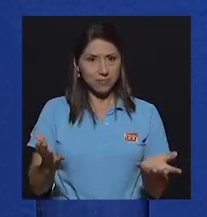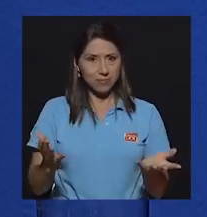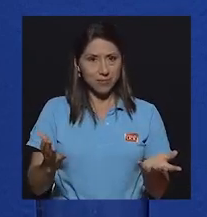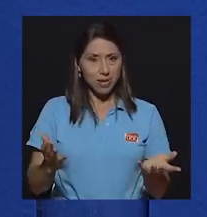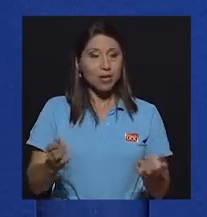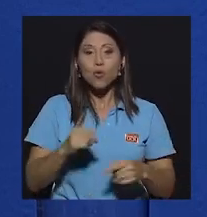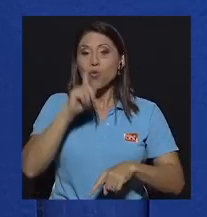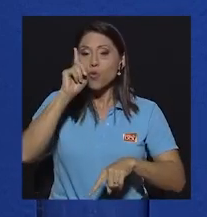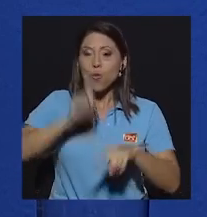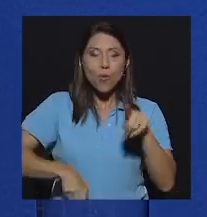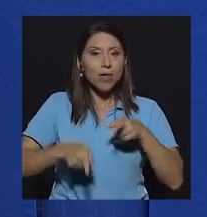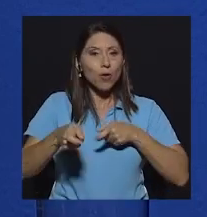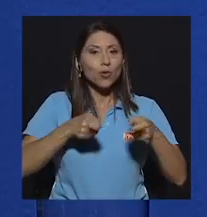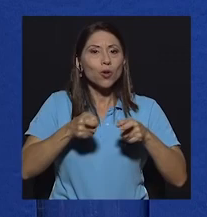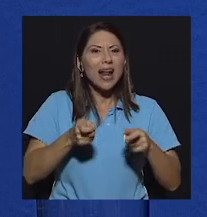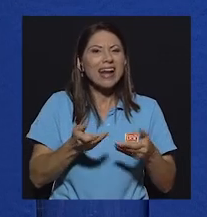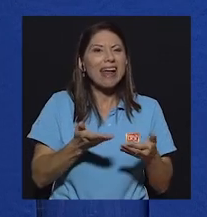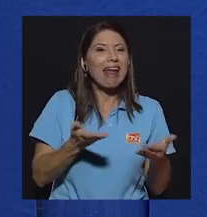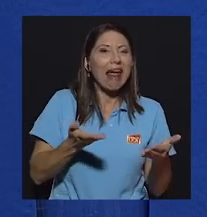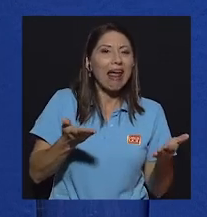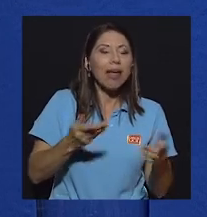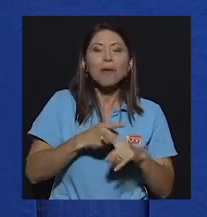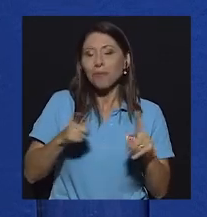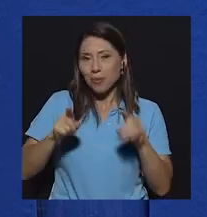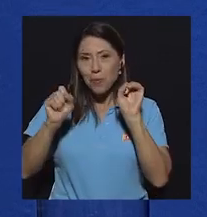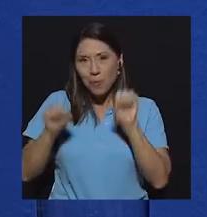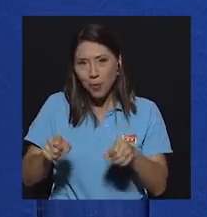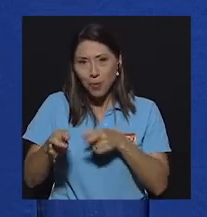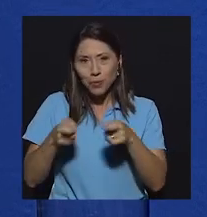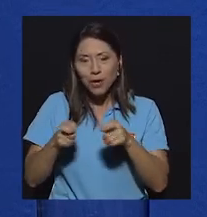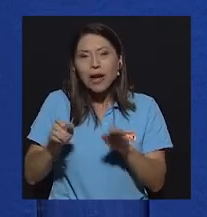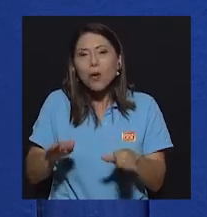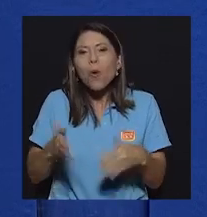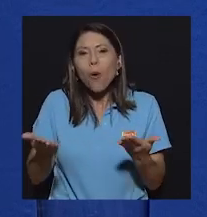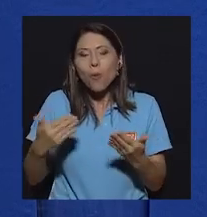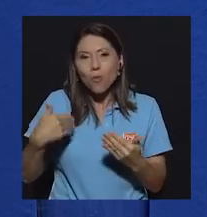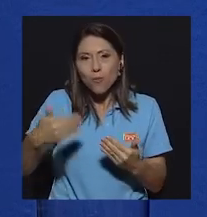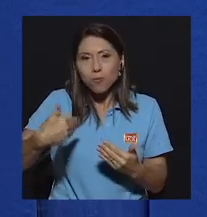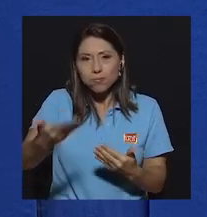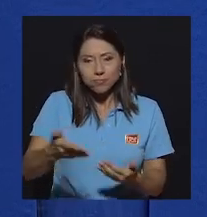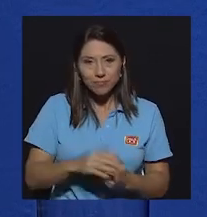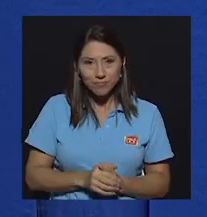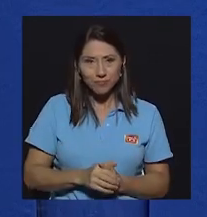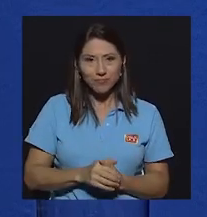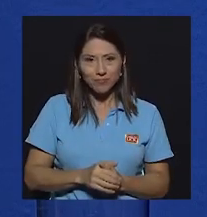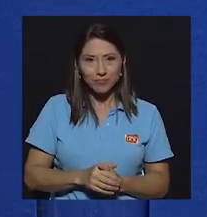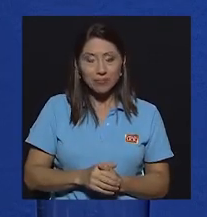de ficción, este trabajo pareciera representar un